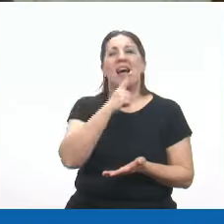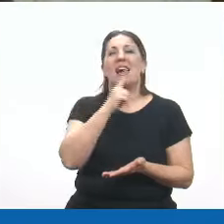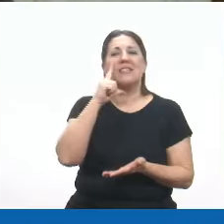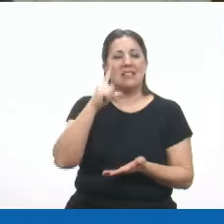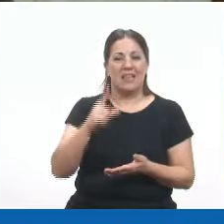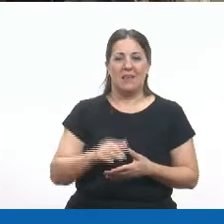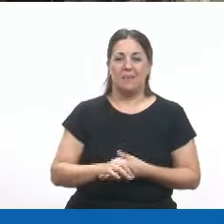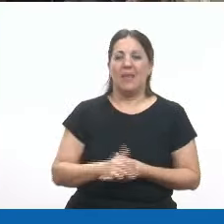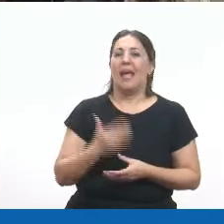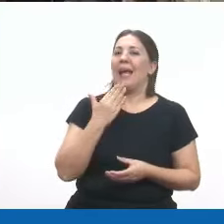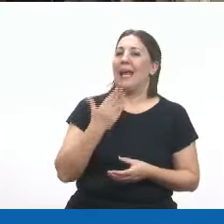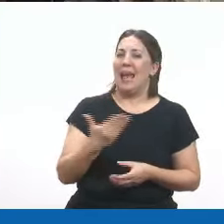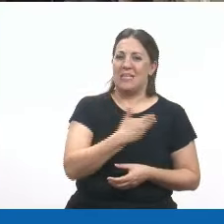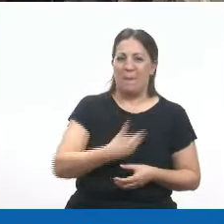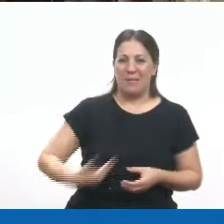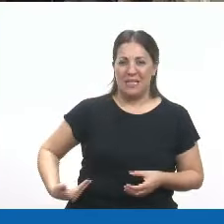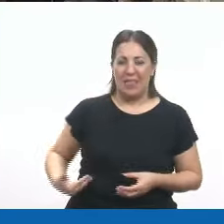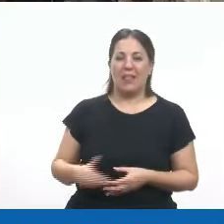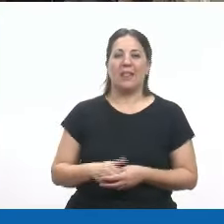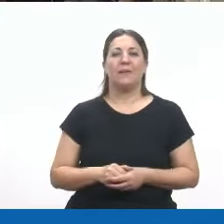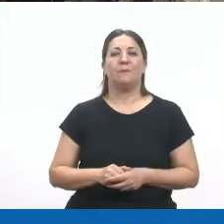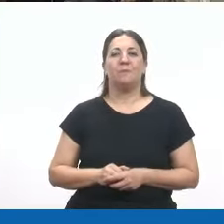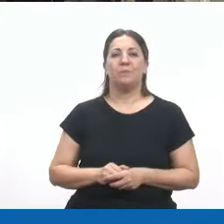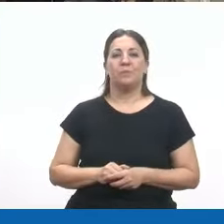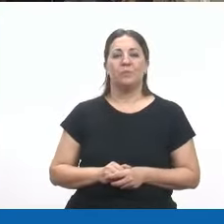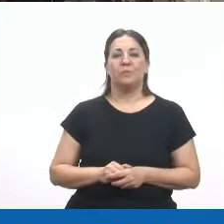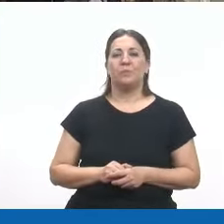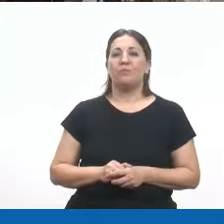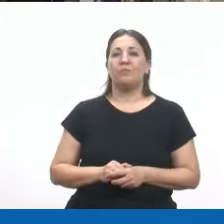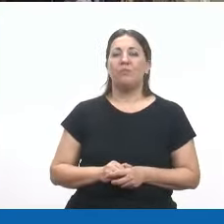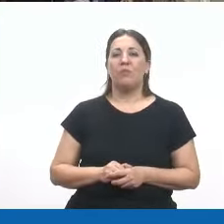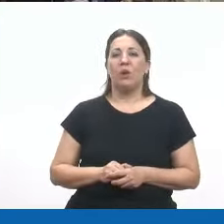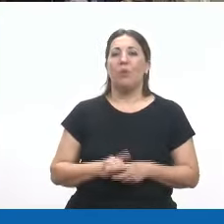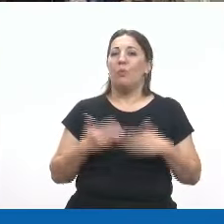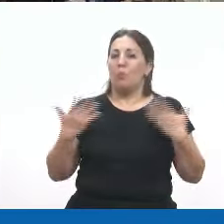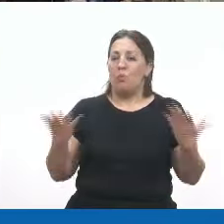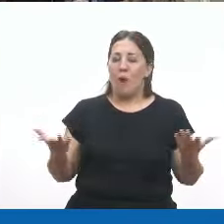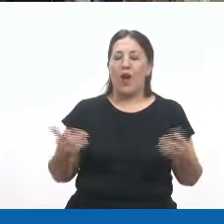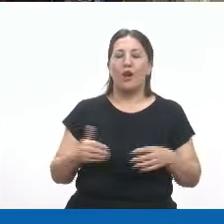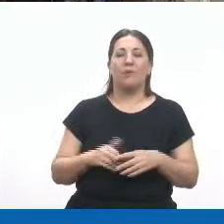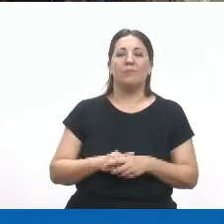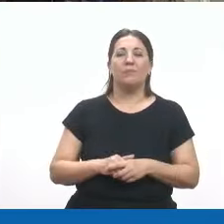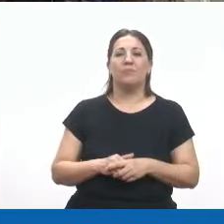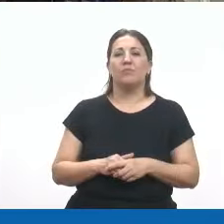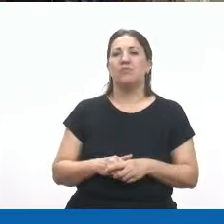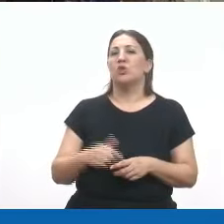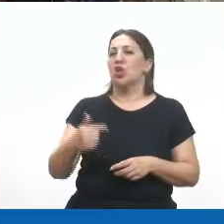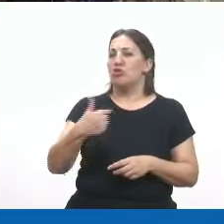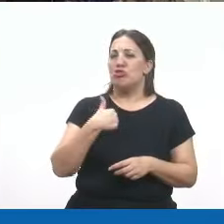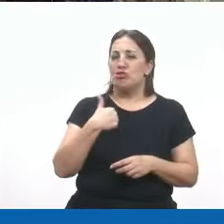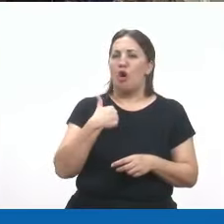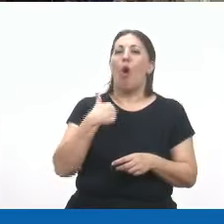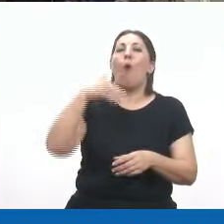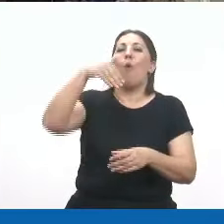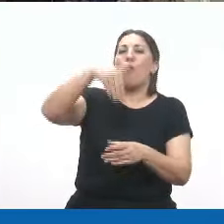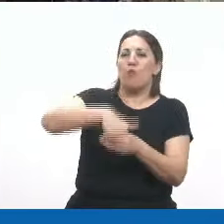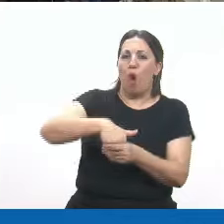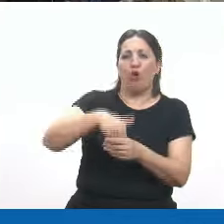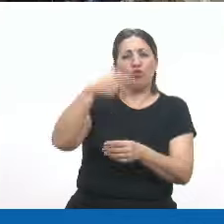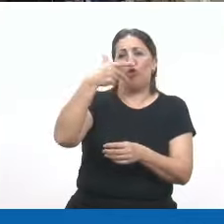graas señor presidente Bueno voy a fundamentar mi voto en